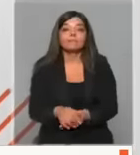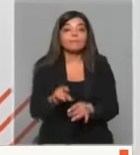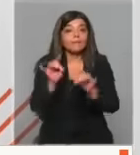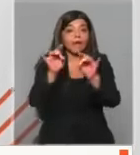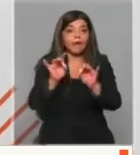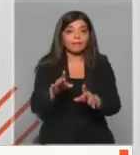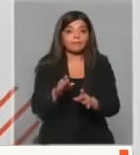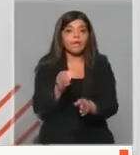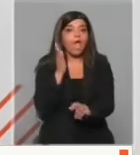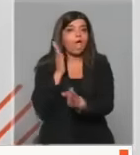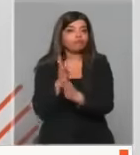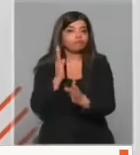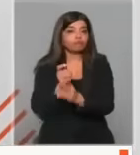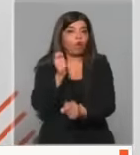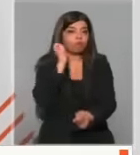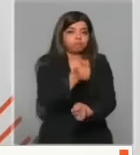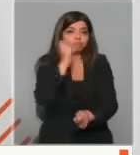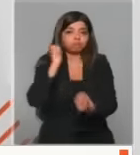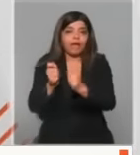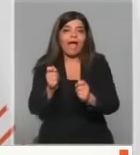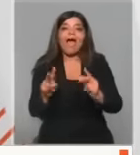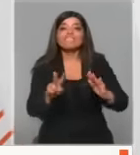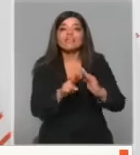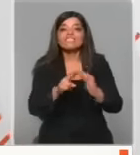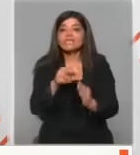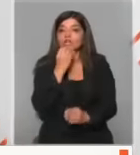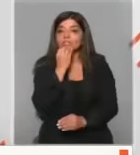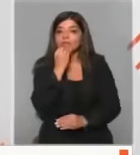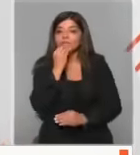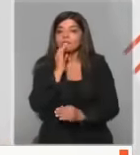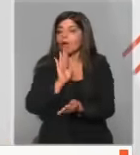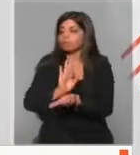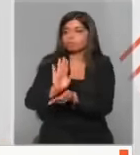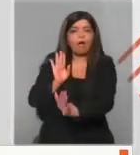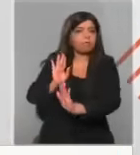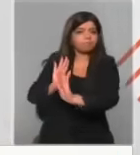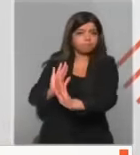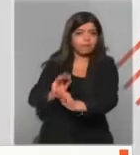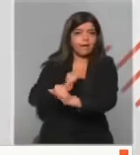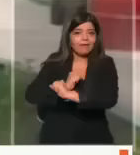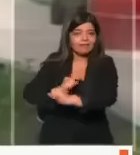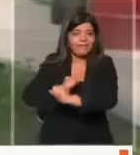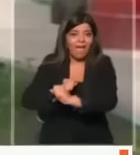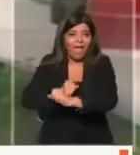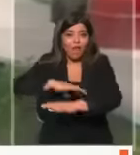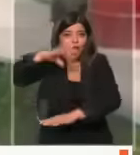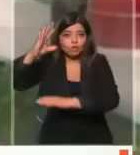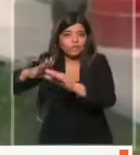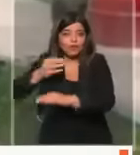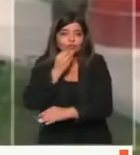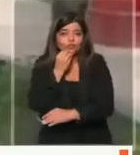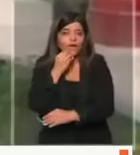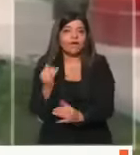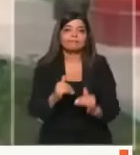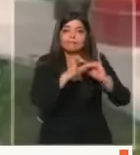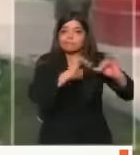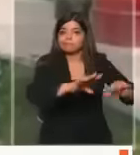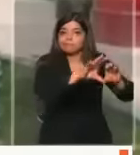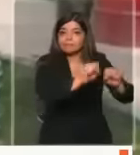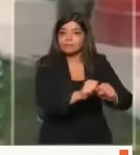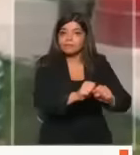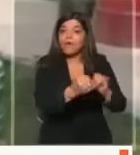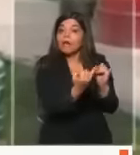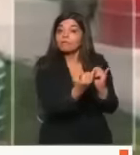Sí, con palos estos vecinos de Antofagasta impedían que un grupo se tomara este terreno en los cerros de la ciudad. Producto de información de